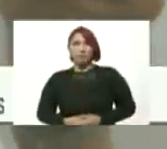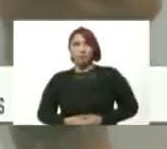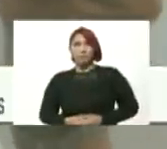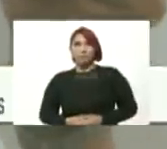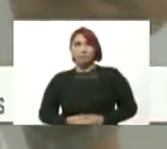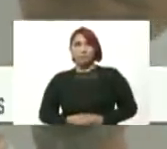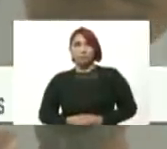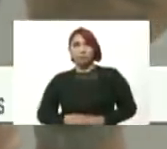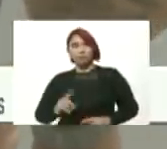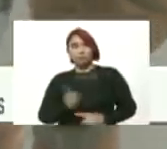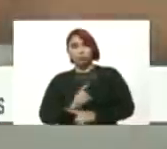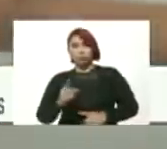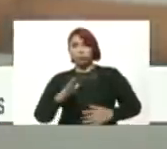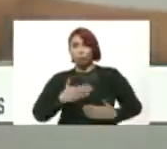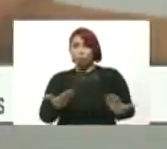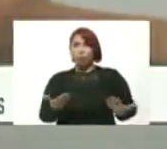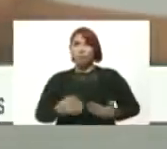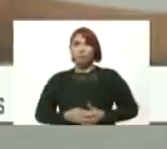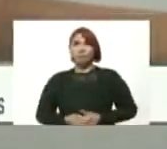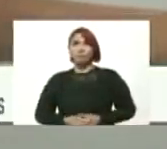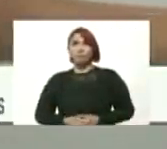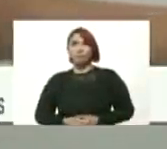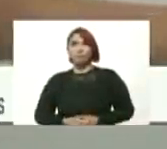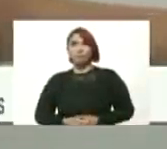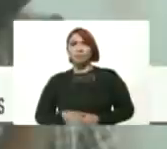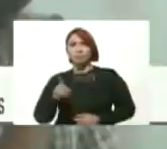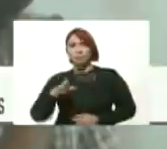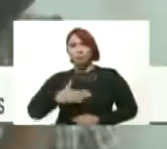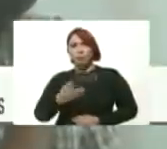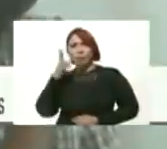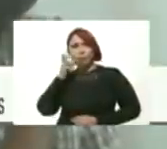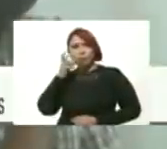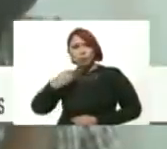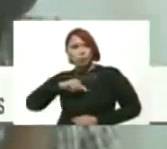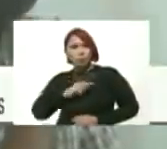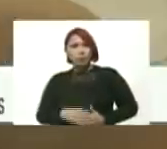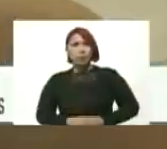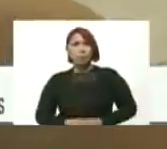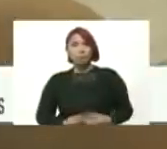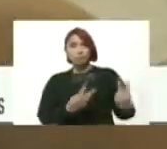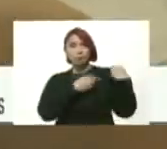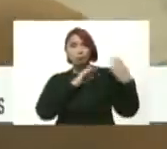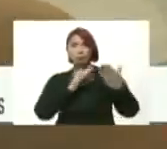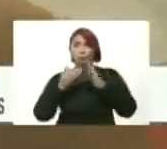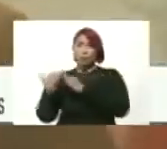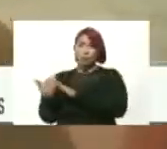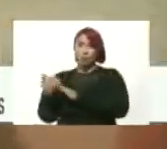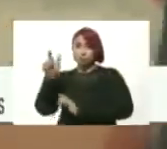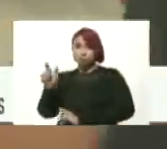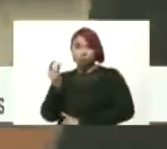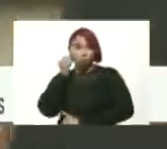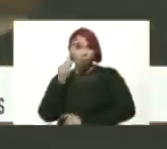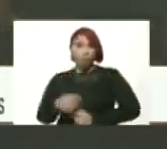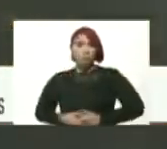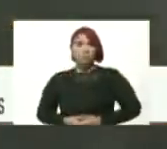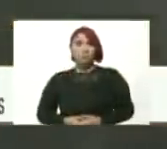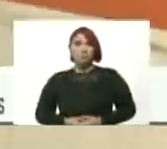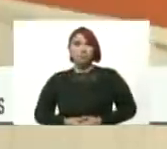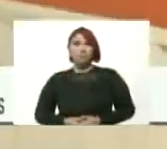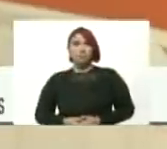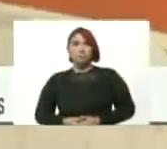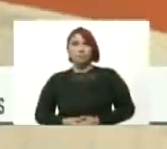rápidamente poder que usted pueda escuchar a nuestra jefa de comunidad francis sánchez